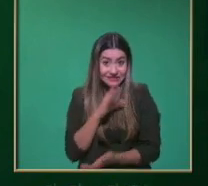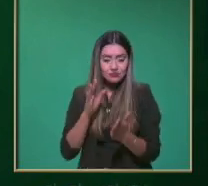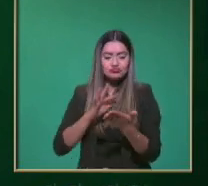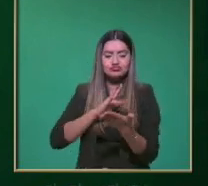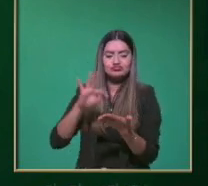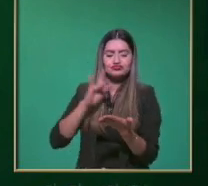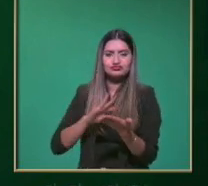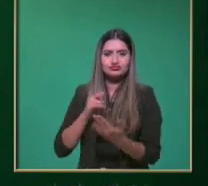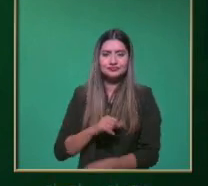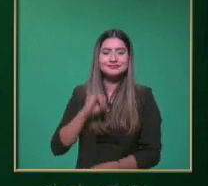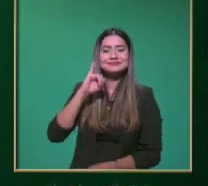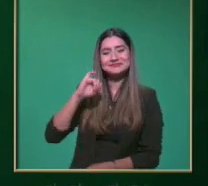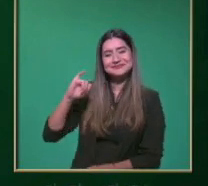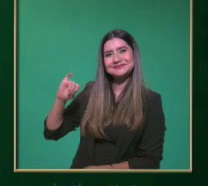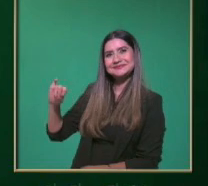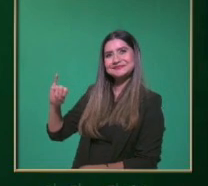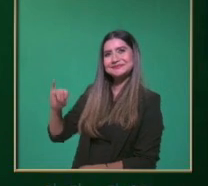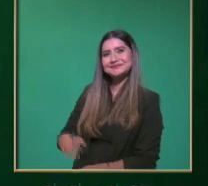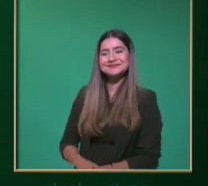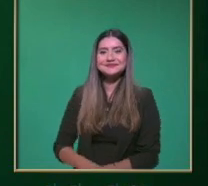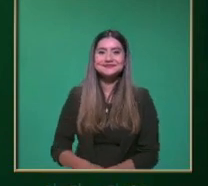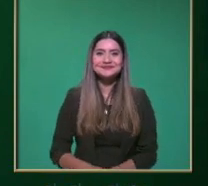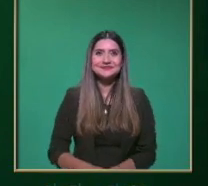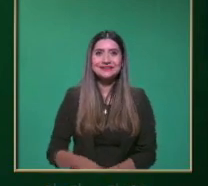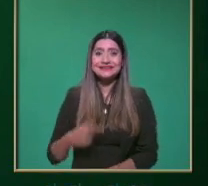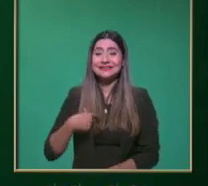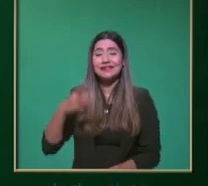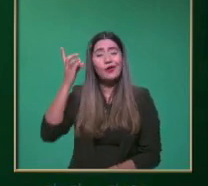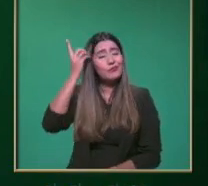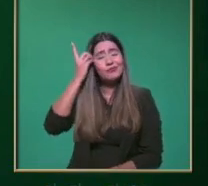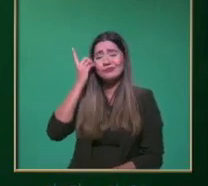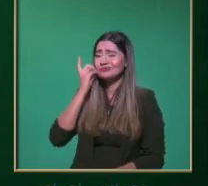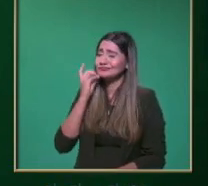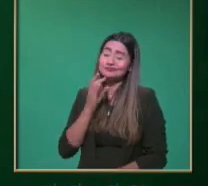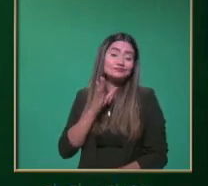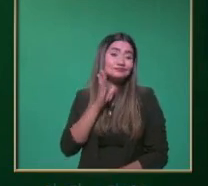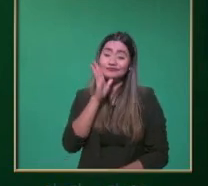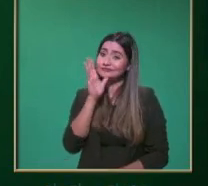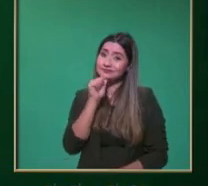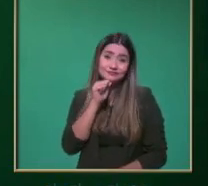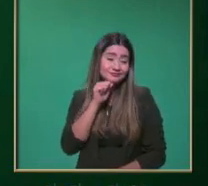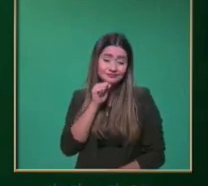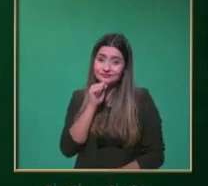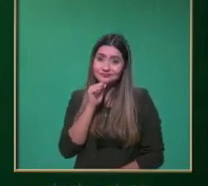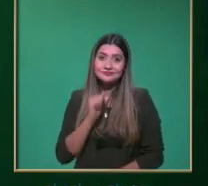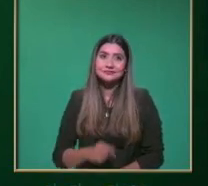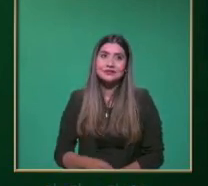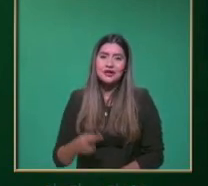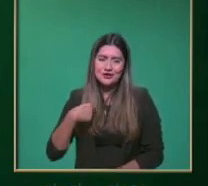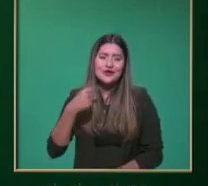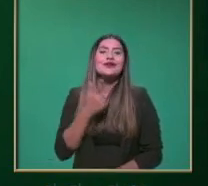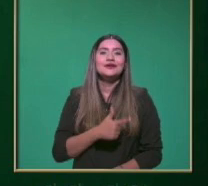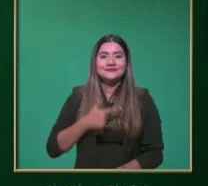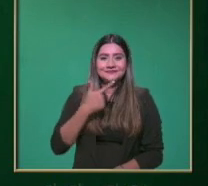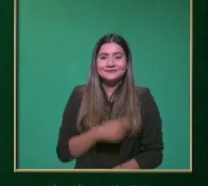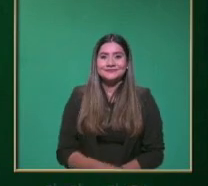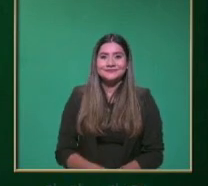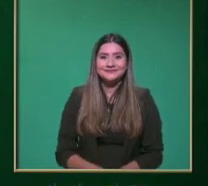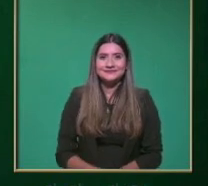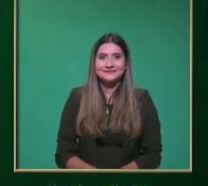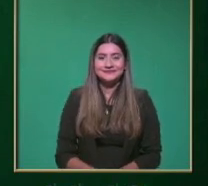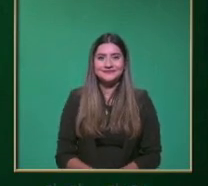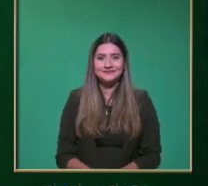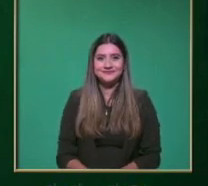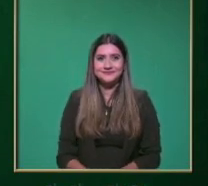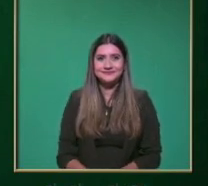mí no. A mí luego no sí. Puedo dormir en la noche. A mí sí, maestra, me llaman mucho la atención ustedes, niños, pero pues, ¿qué características